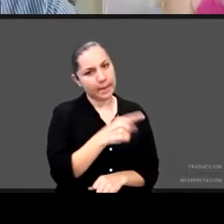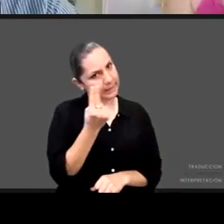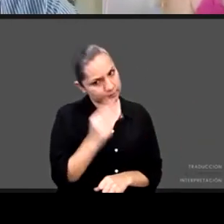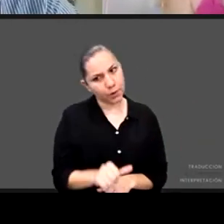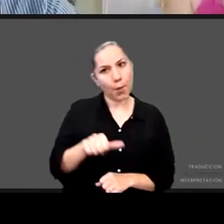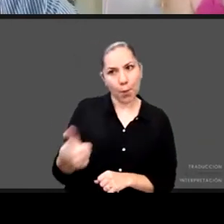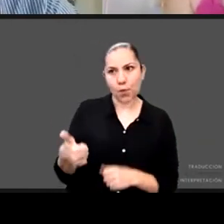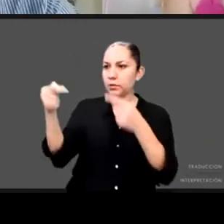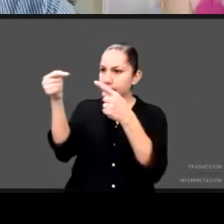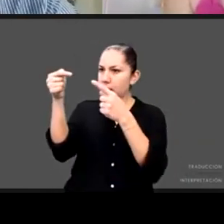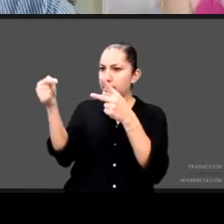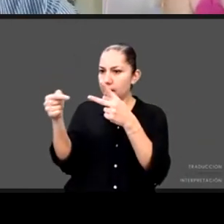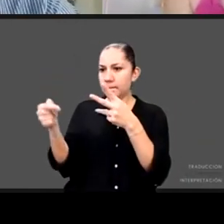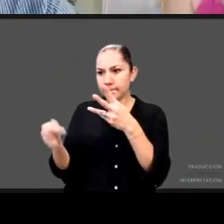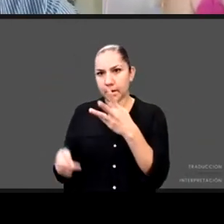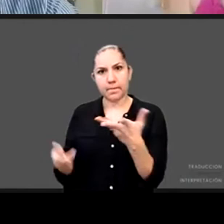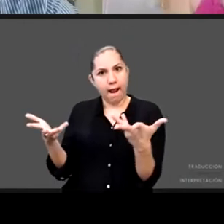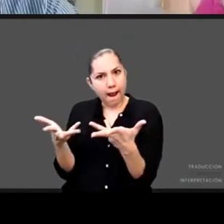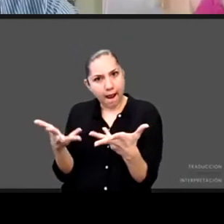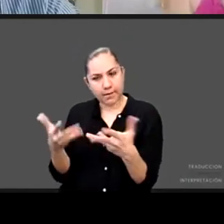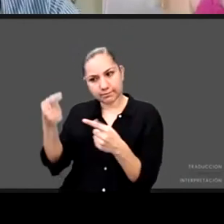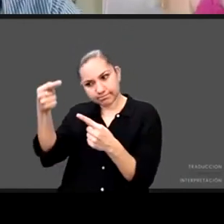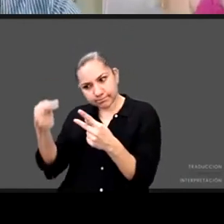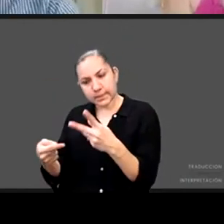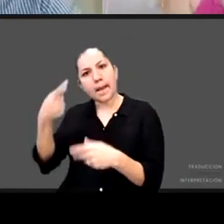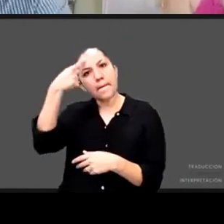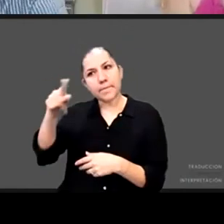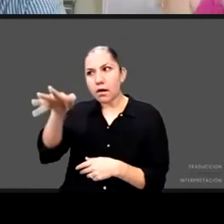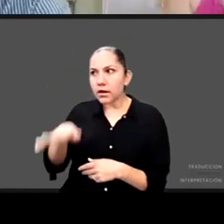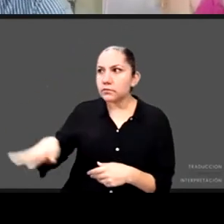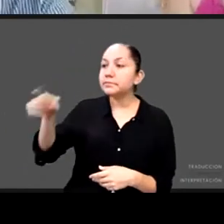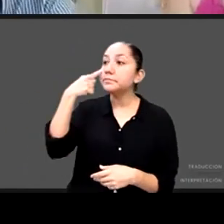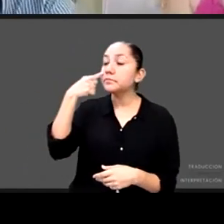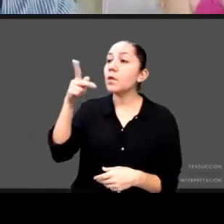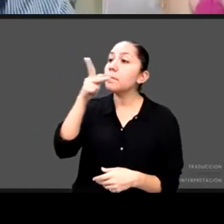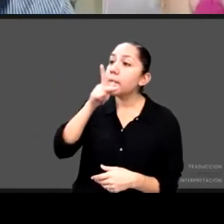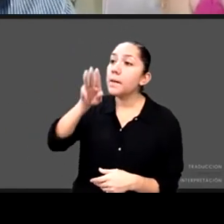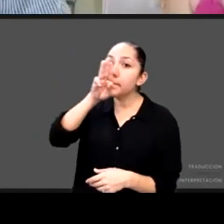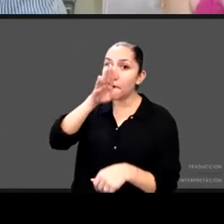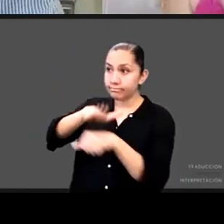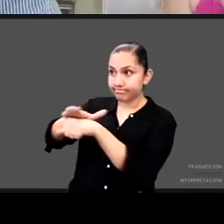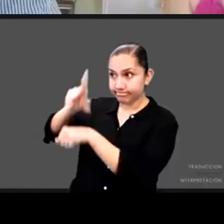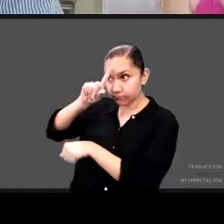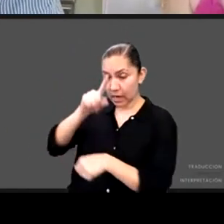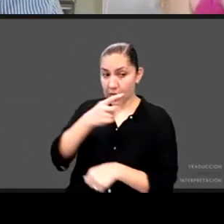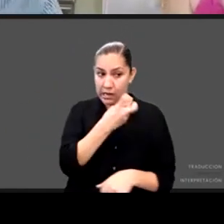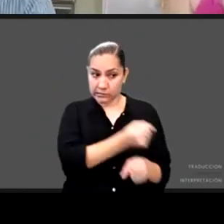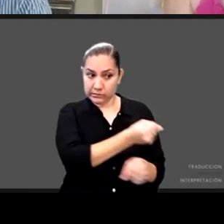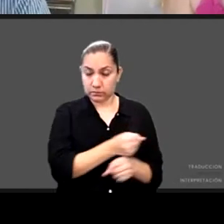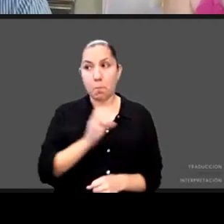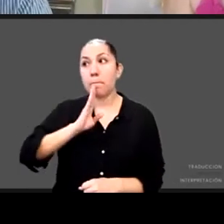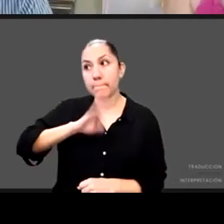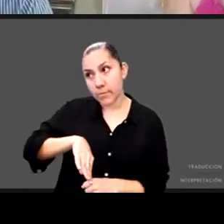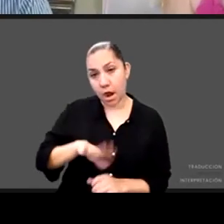destinadas a no solamente decirle a los papás y a los cuidadores lo que está mal, sino cómo puede educar y